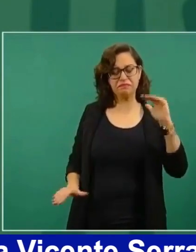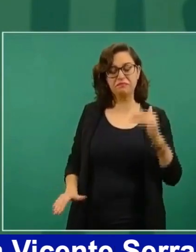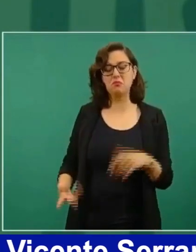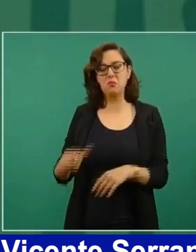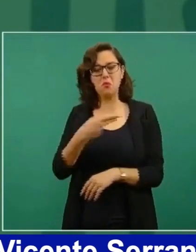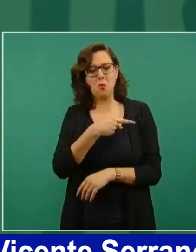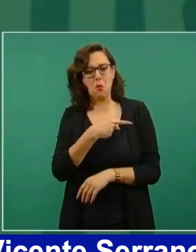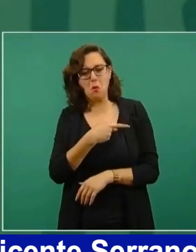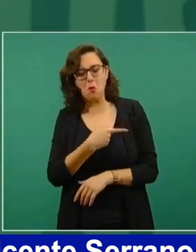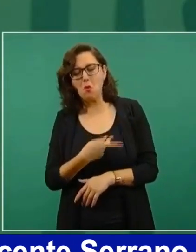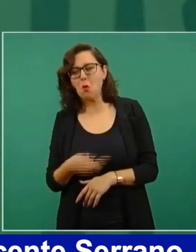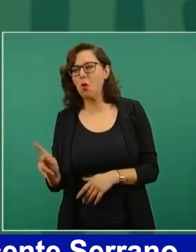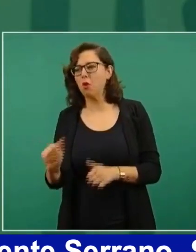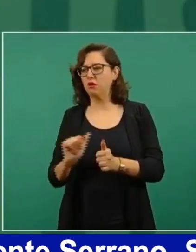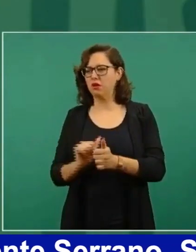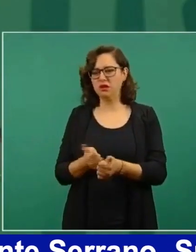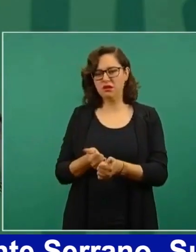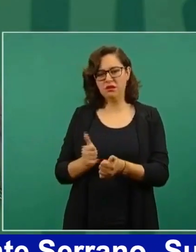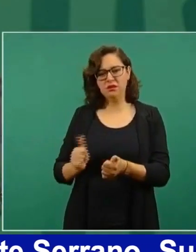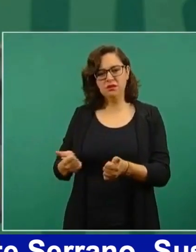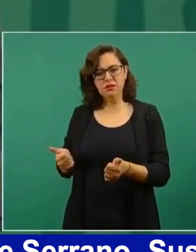marginación.